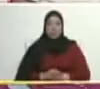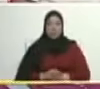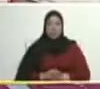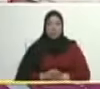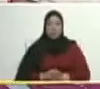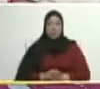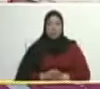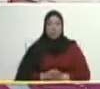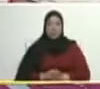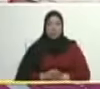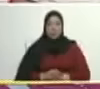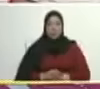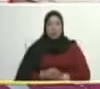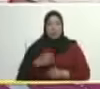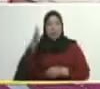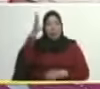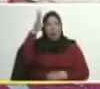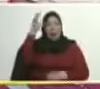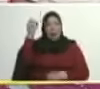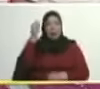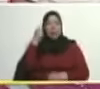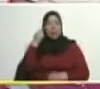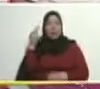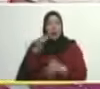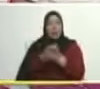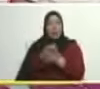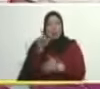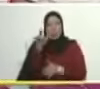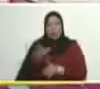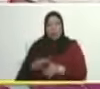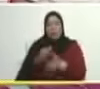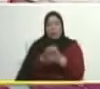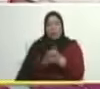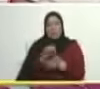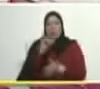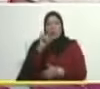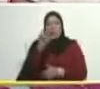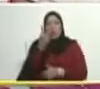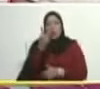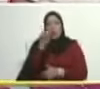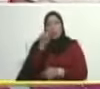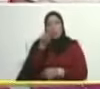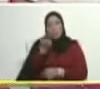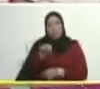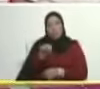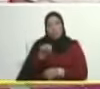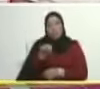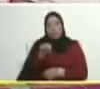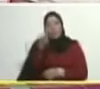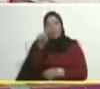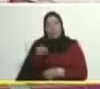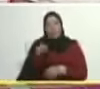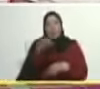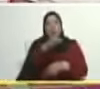Señor Canciller Iván Gil. Señor Secretario General Jorge Arriaza,